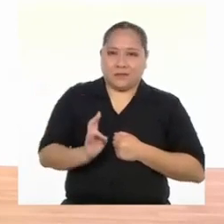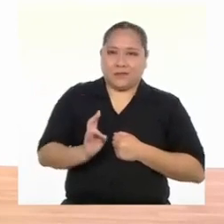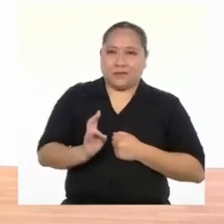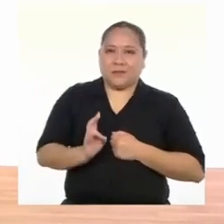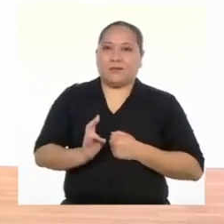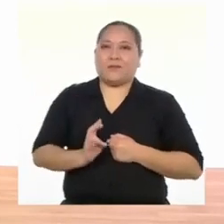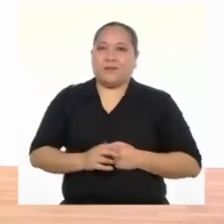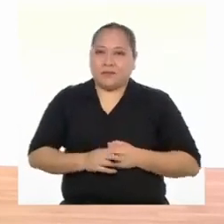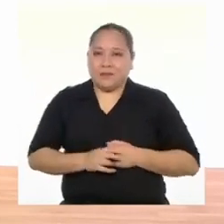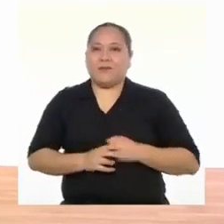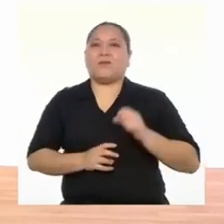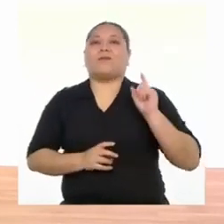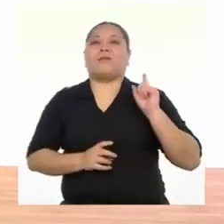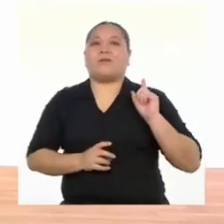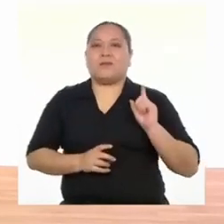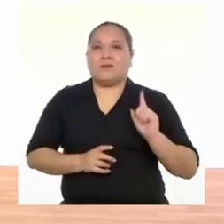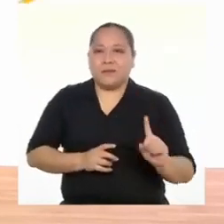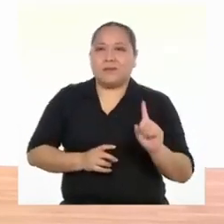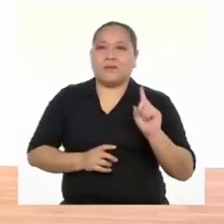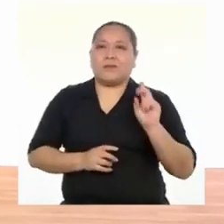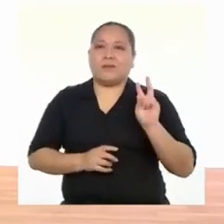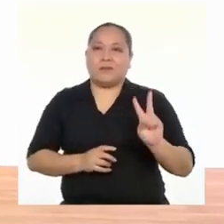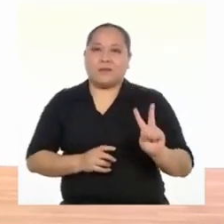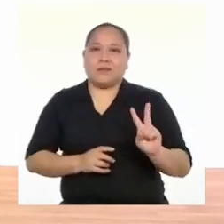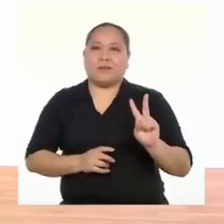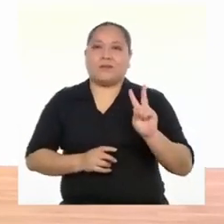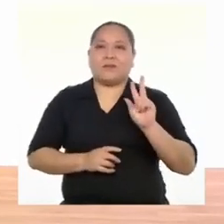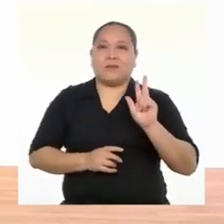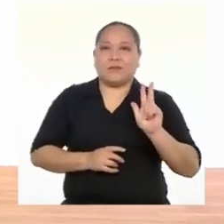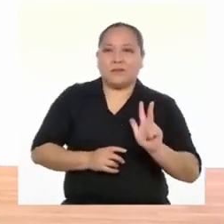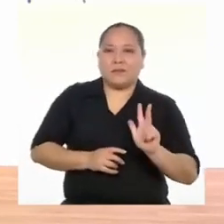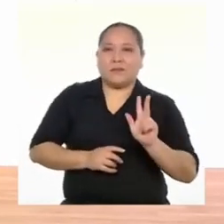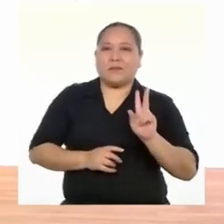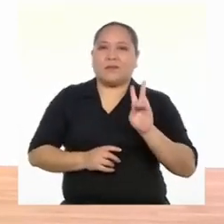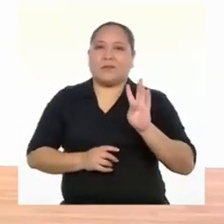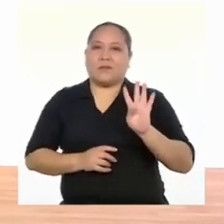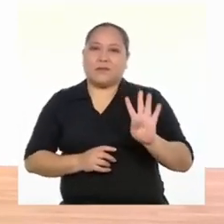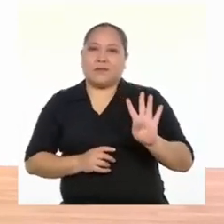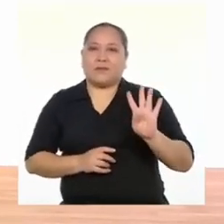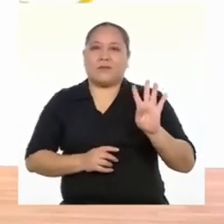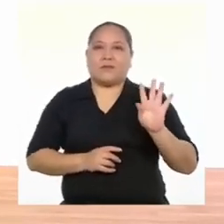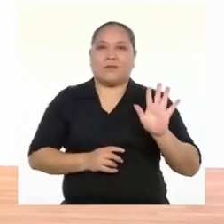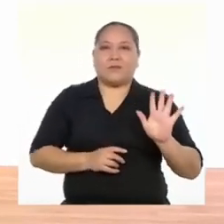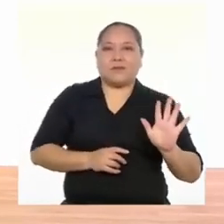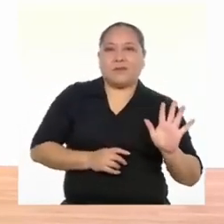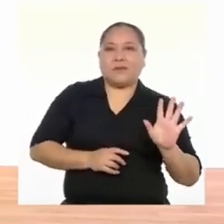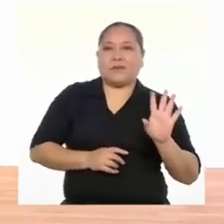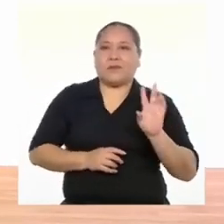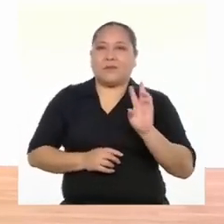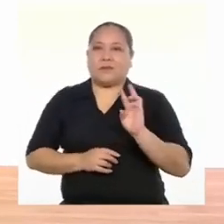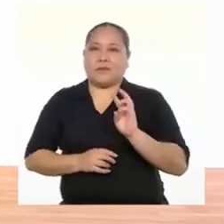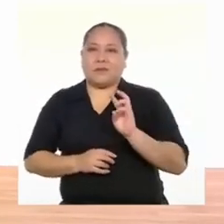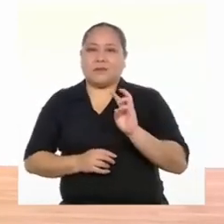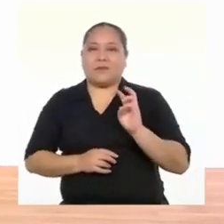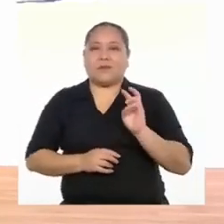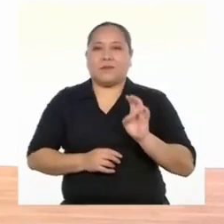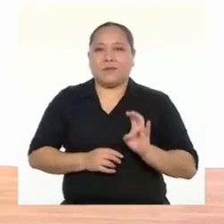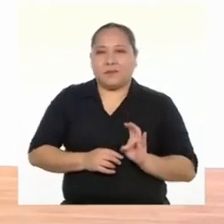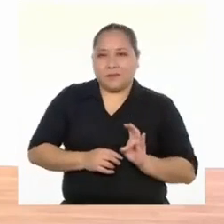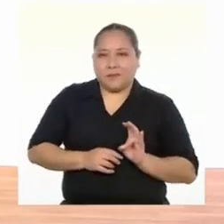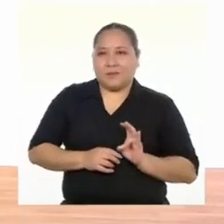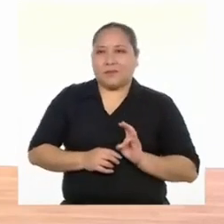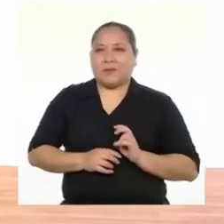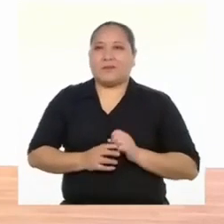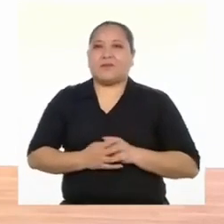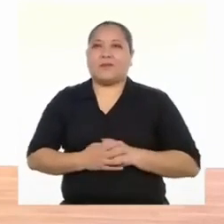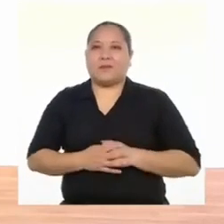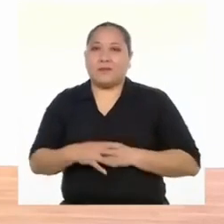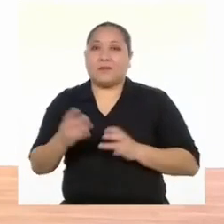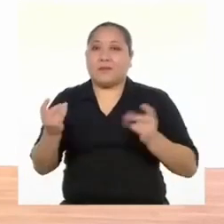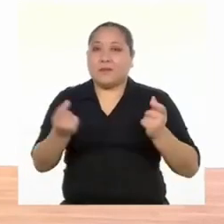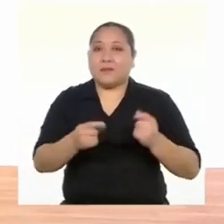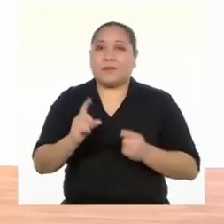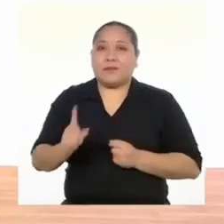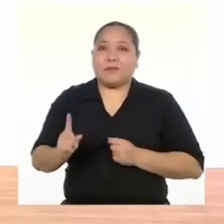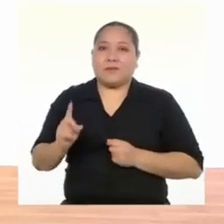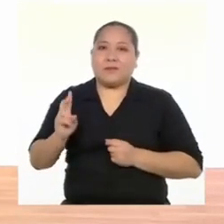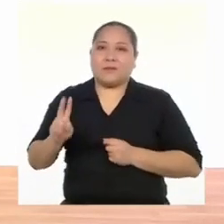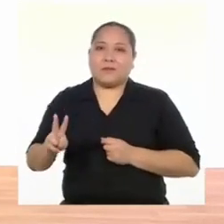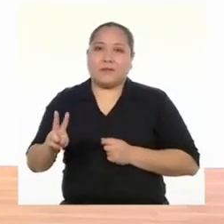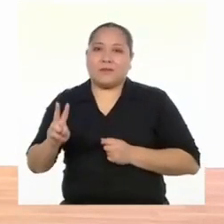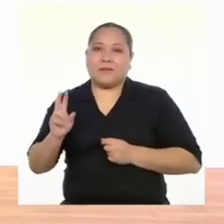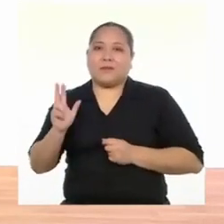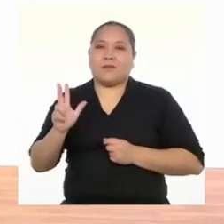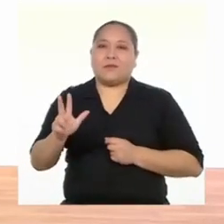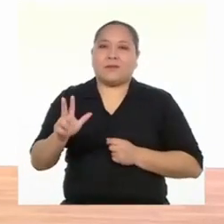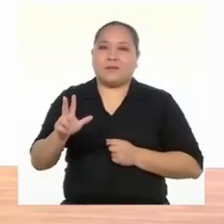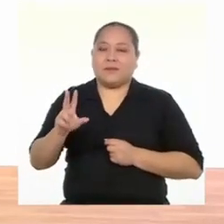6, 7. Cambiamos. 1, 2, 3, 4, 5, 6 y 7. Más rápido.